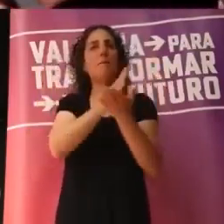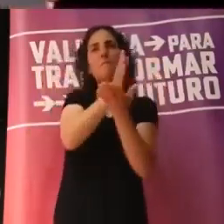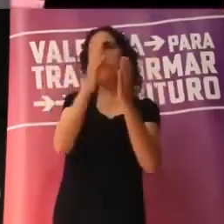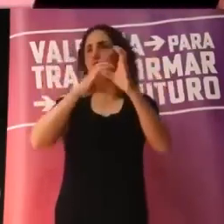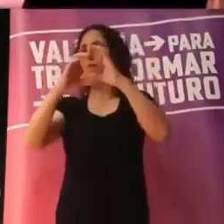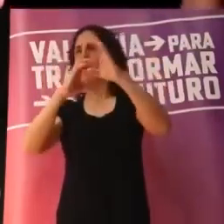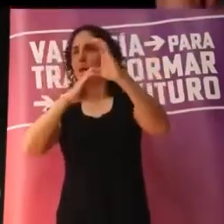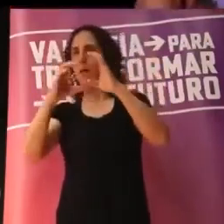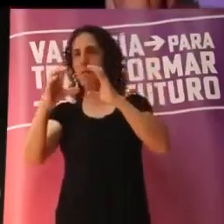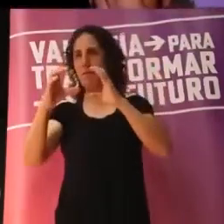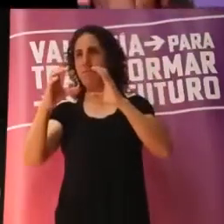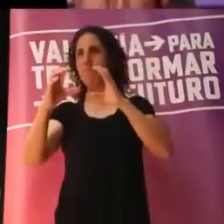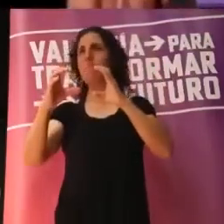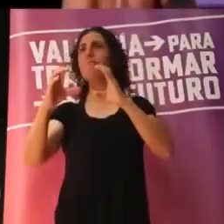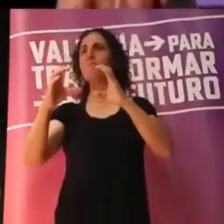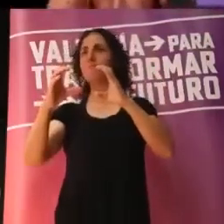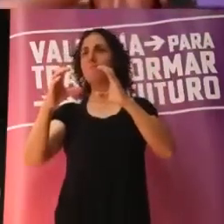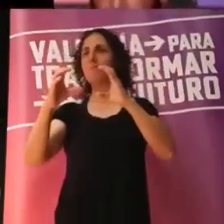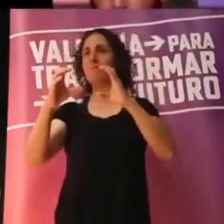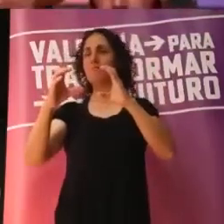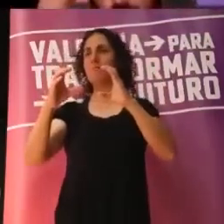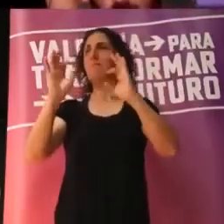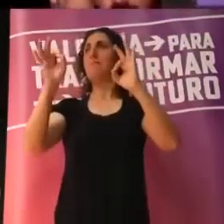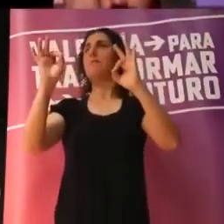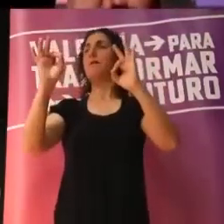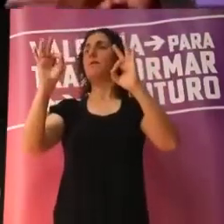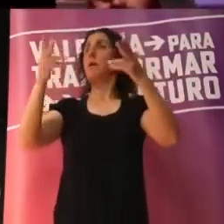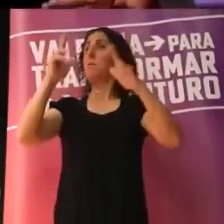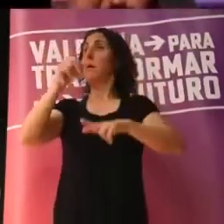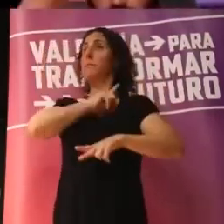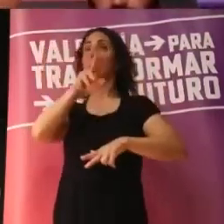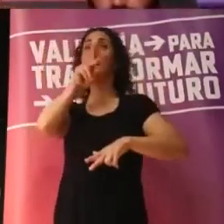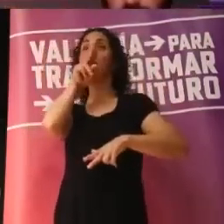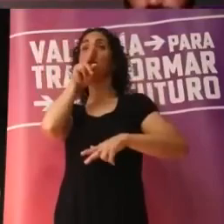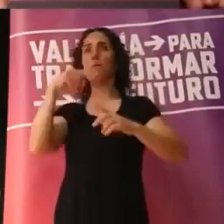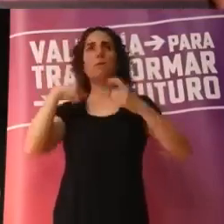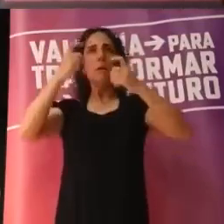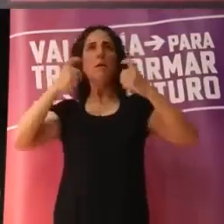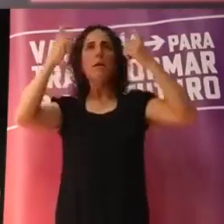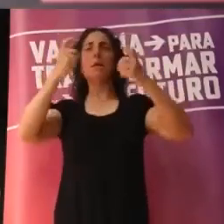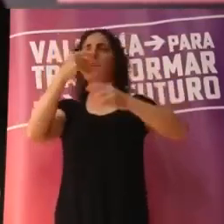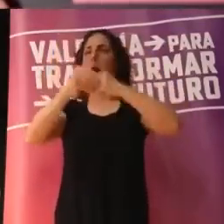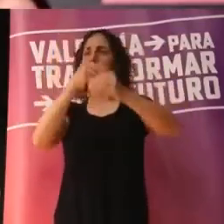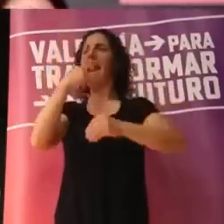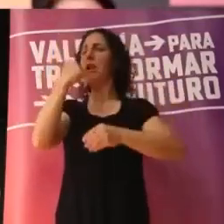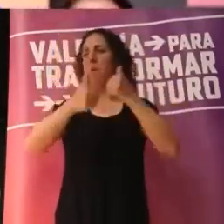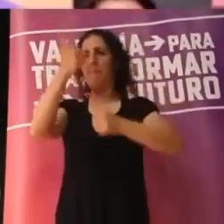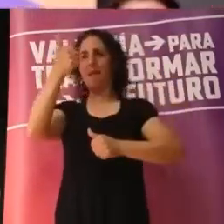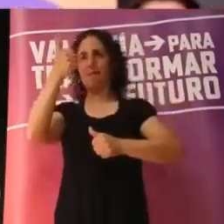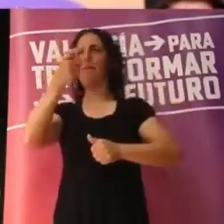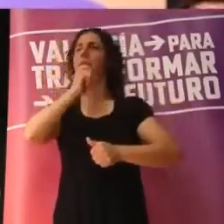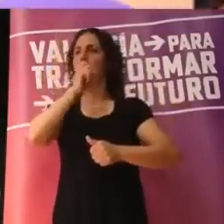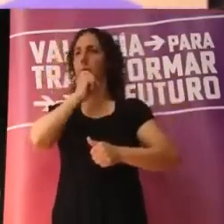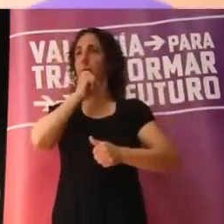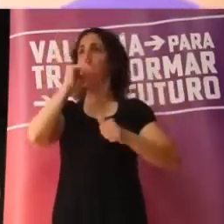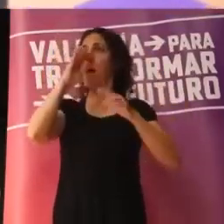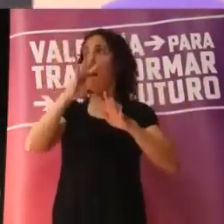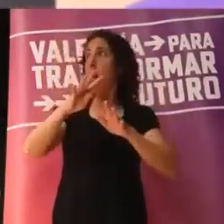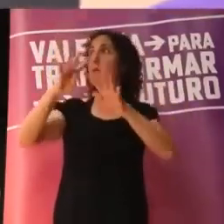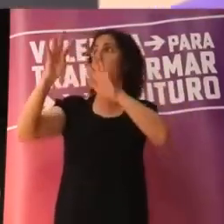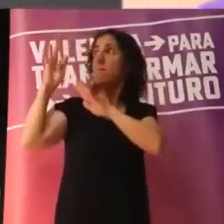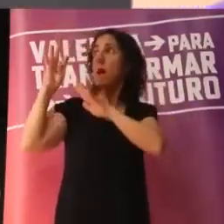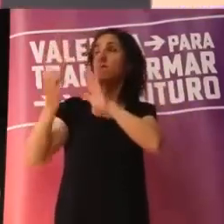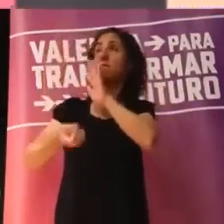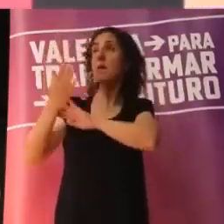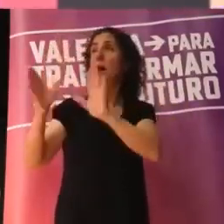donde me llevan y donde me dejan hablar e intentar hacer algo mucho más difícil que lo que hicimos hace 9 años, porque hacer un partido